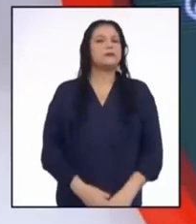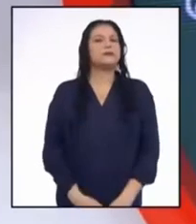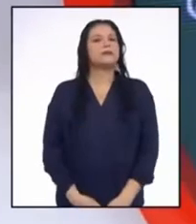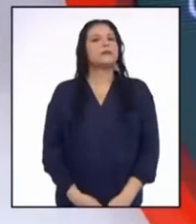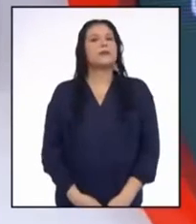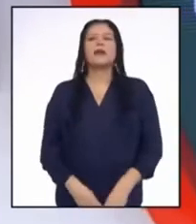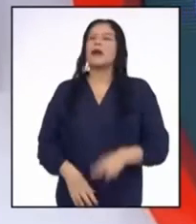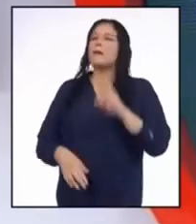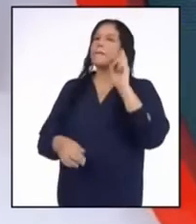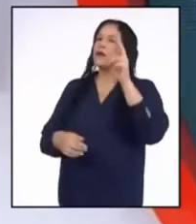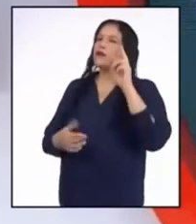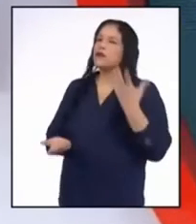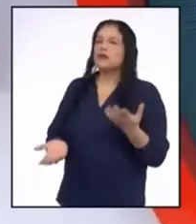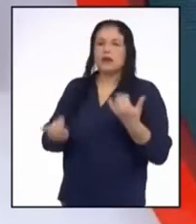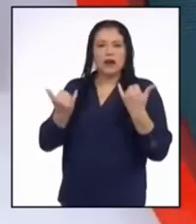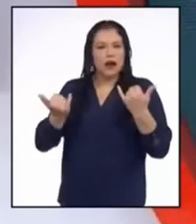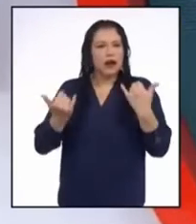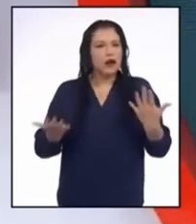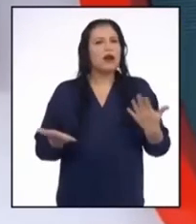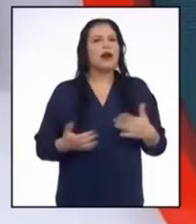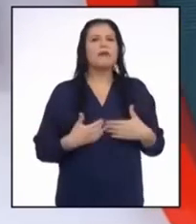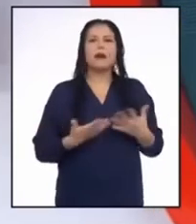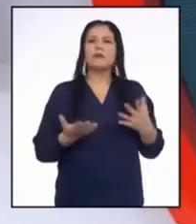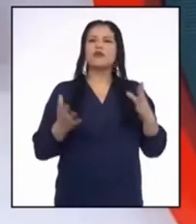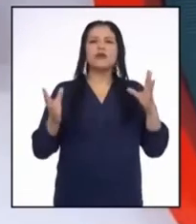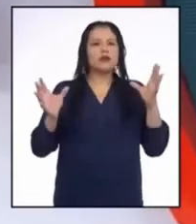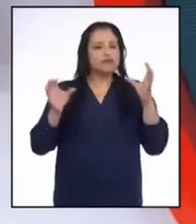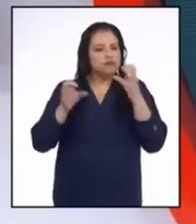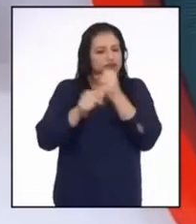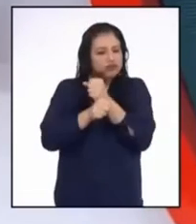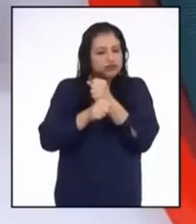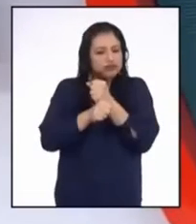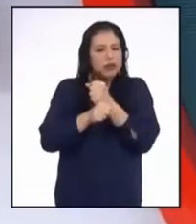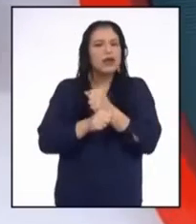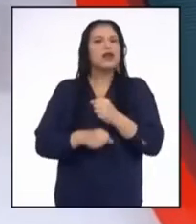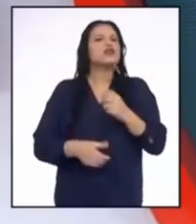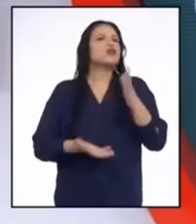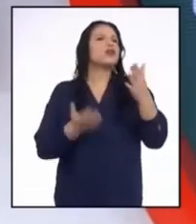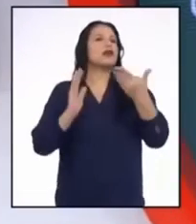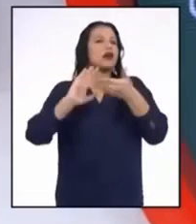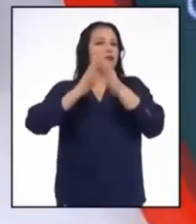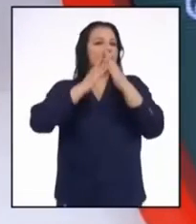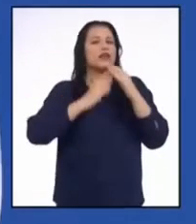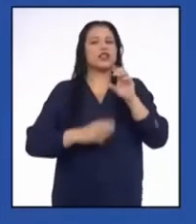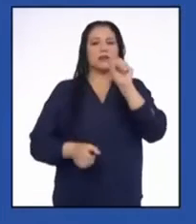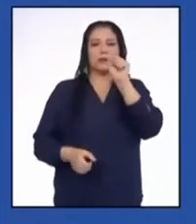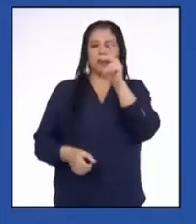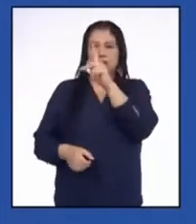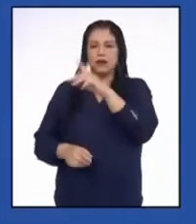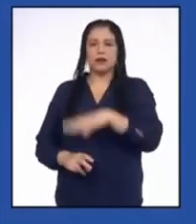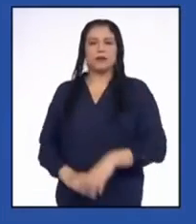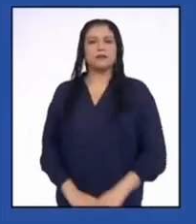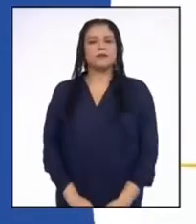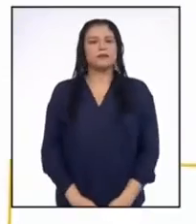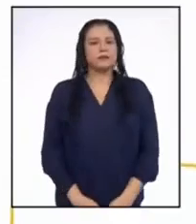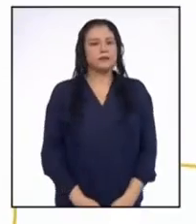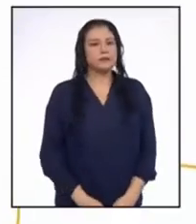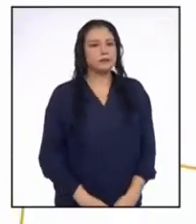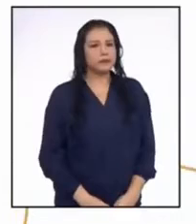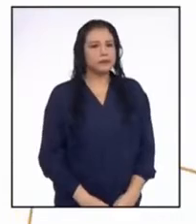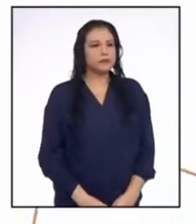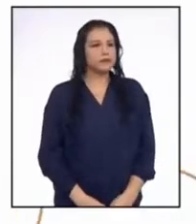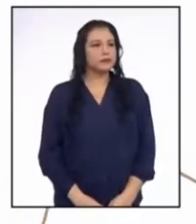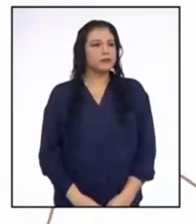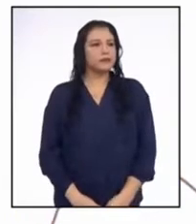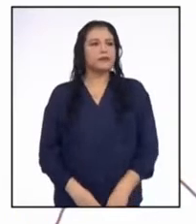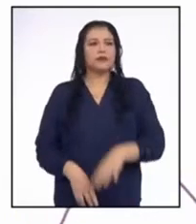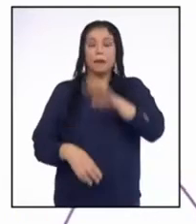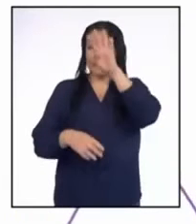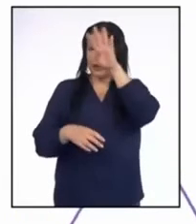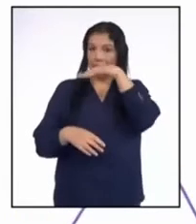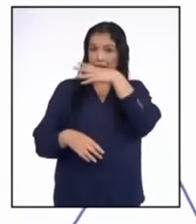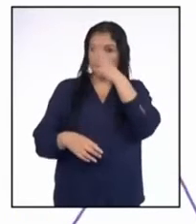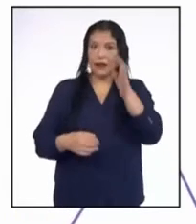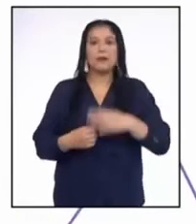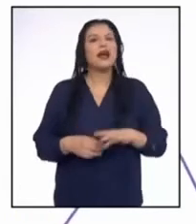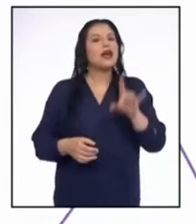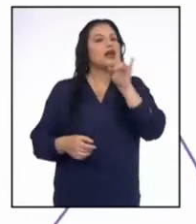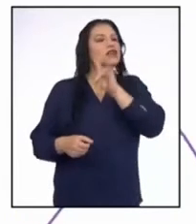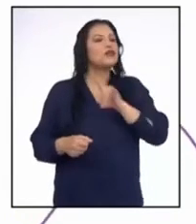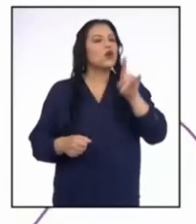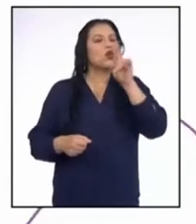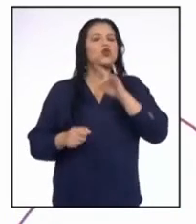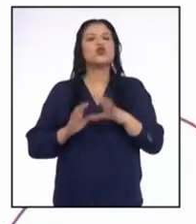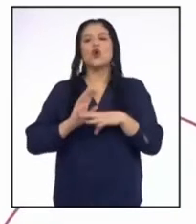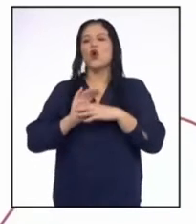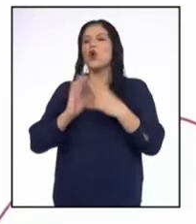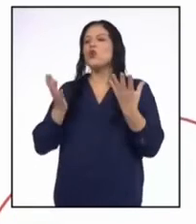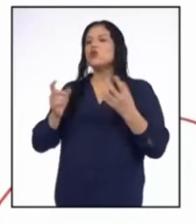Profesora Daisy, ahora vamos a dar nuestras conclusiones sobre la comunidad Shipibo-Conibo. Para la toma de datos se usó un